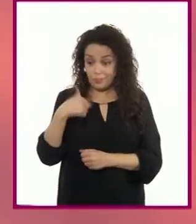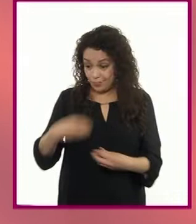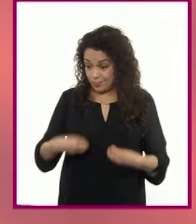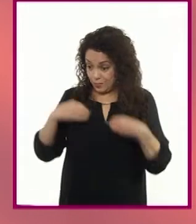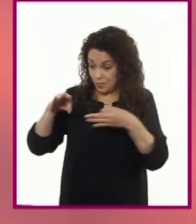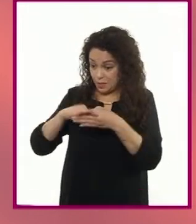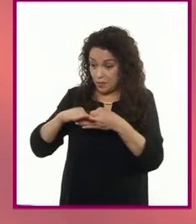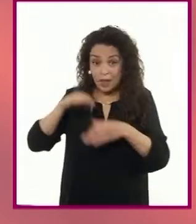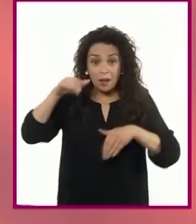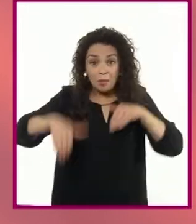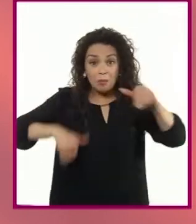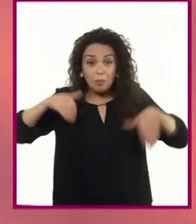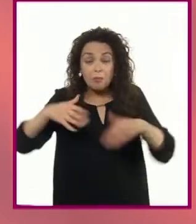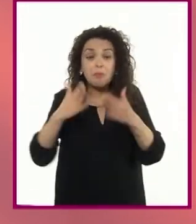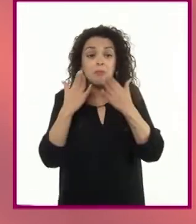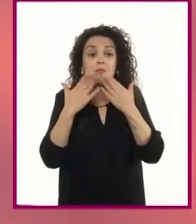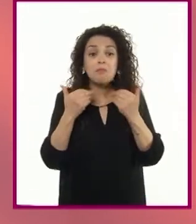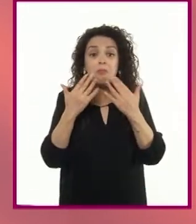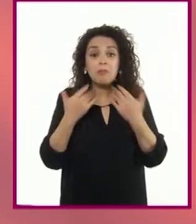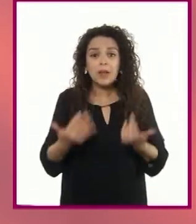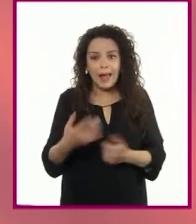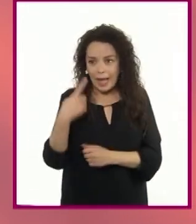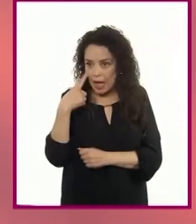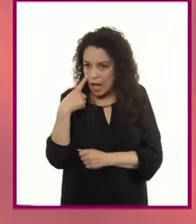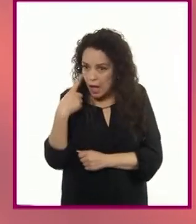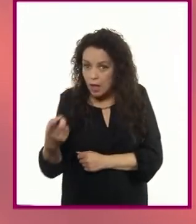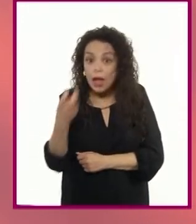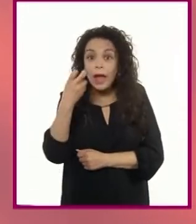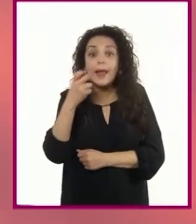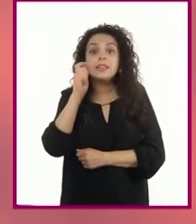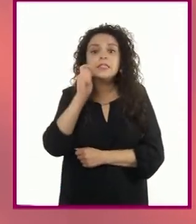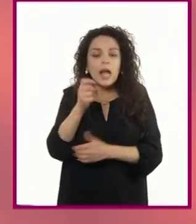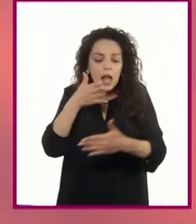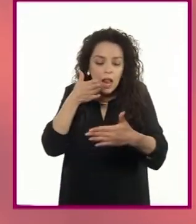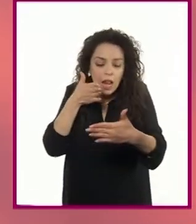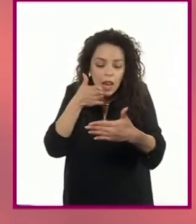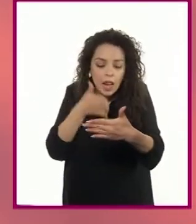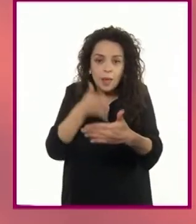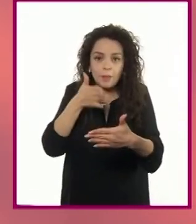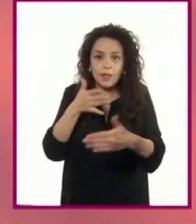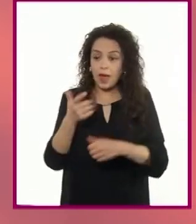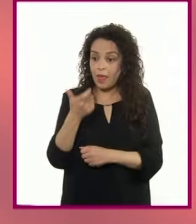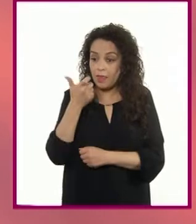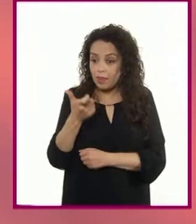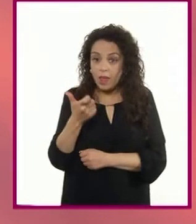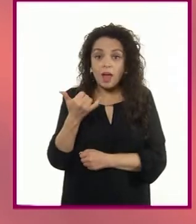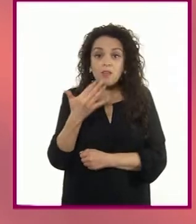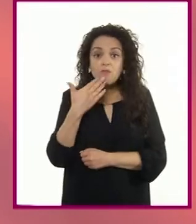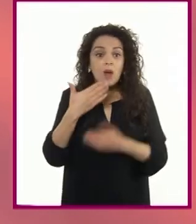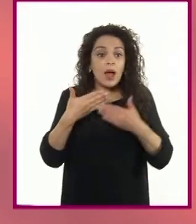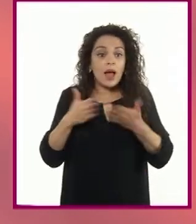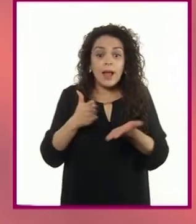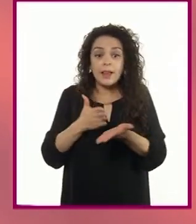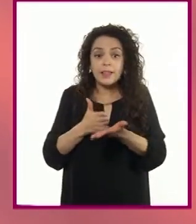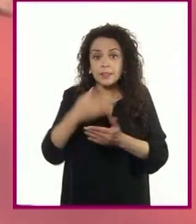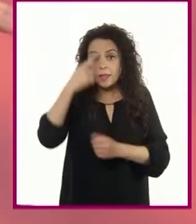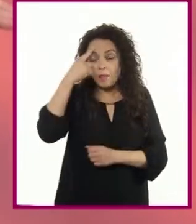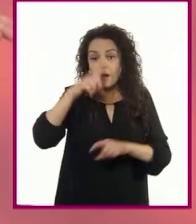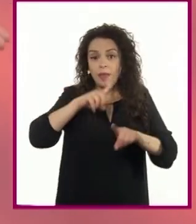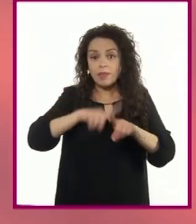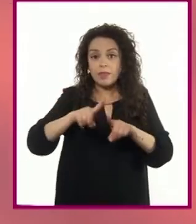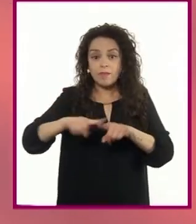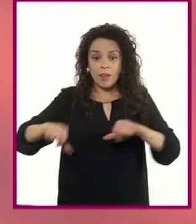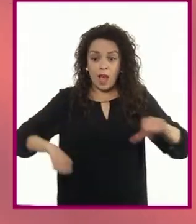vivo. ¿Ves? Ahí está otra limitante. El costo y la accesibilidad que implican ciertas